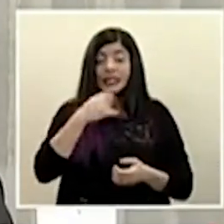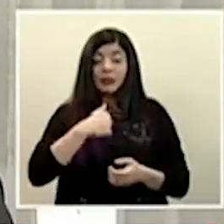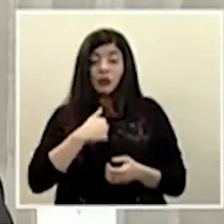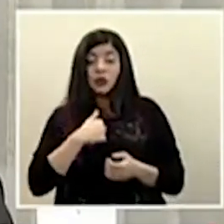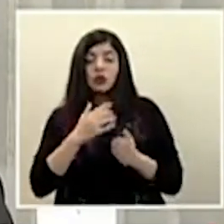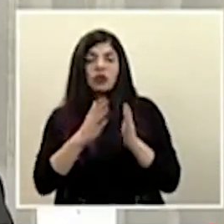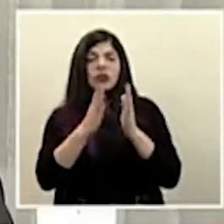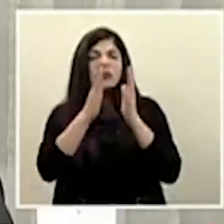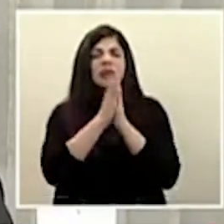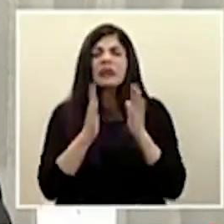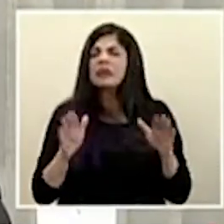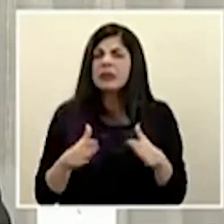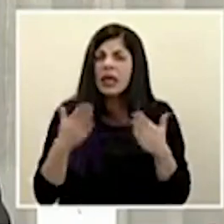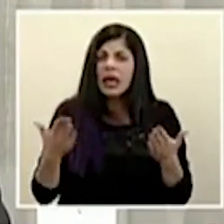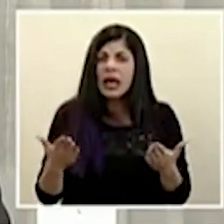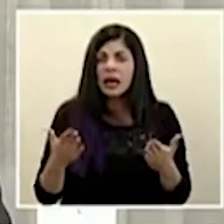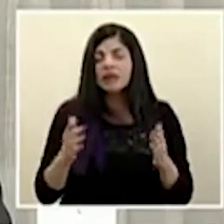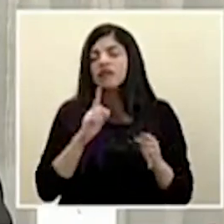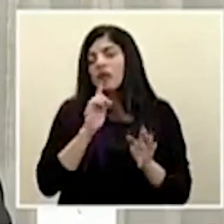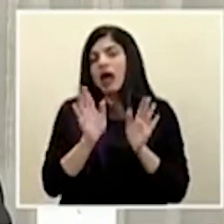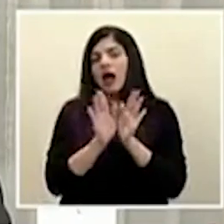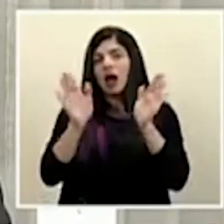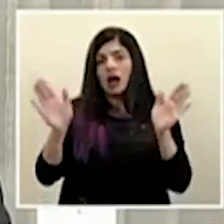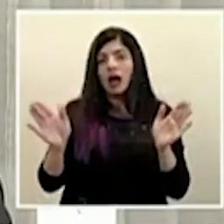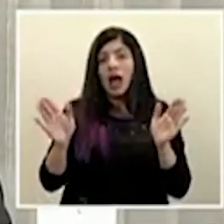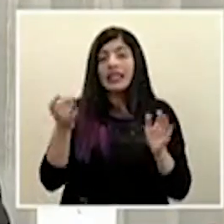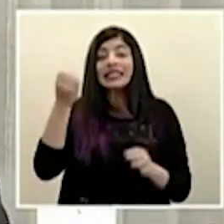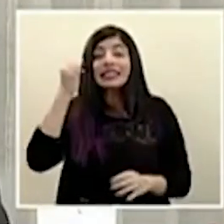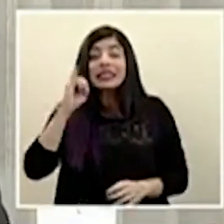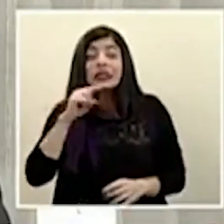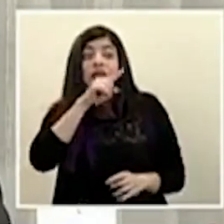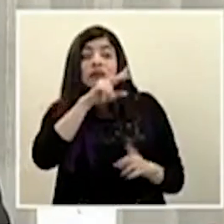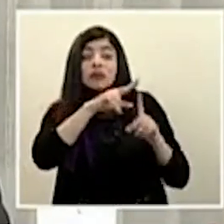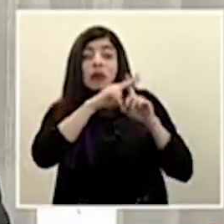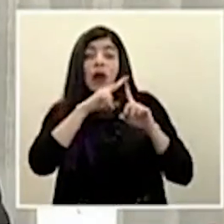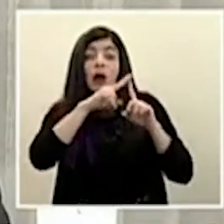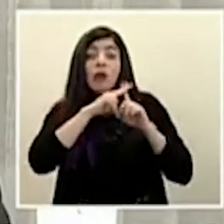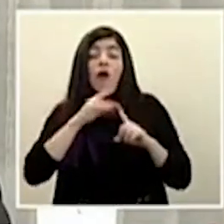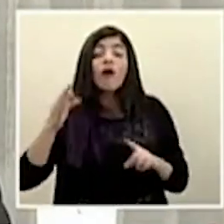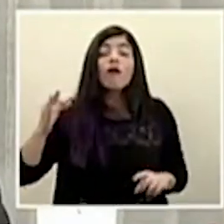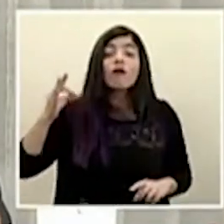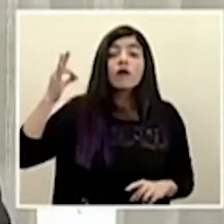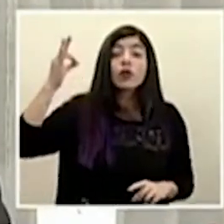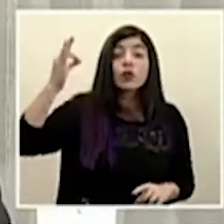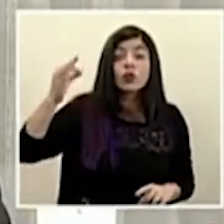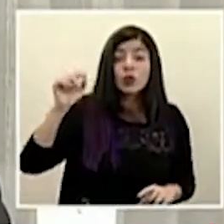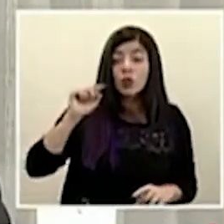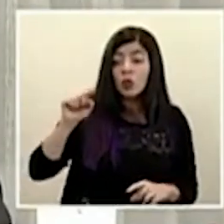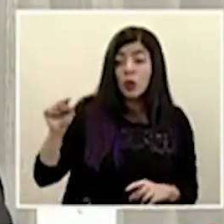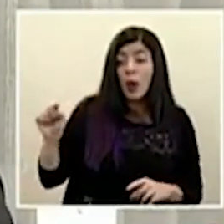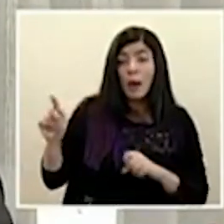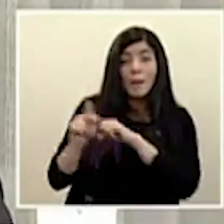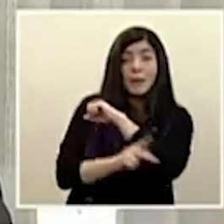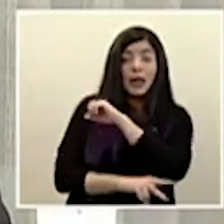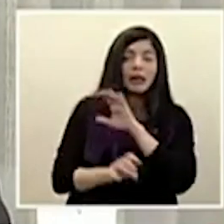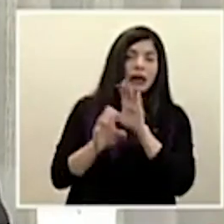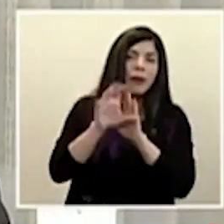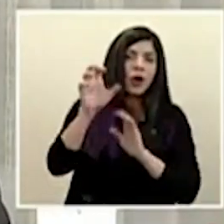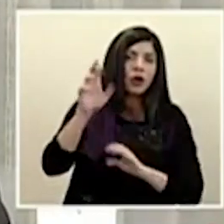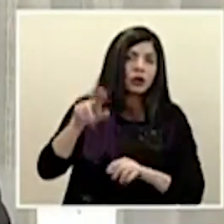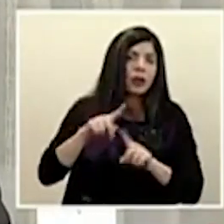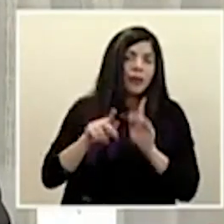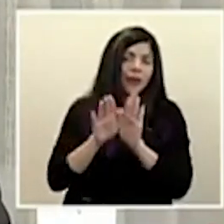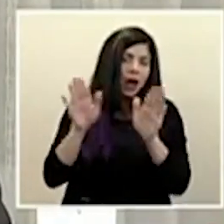petitoria es generalizada de que si esos préstamos a futuro para los países como Costa Rica, pero en